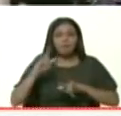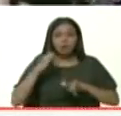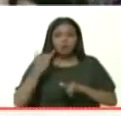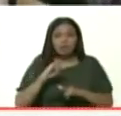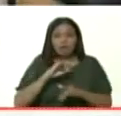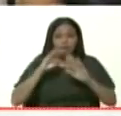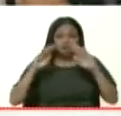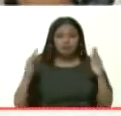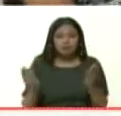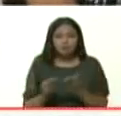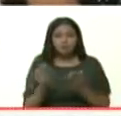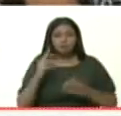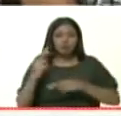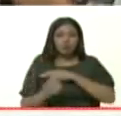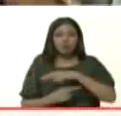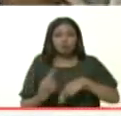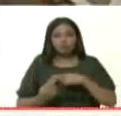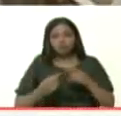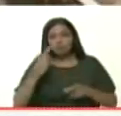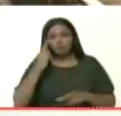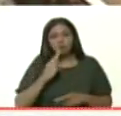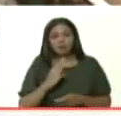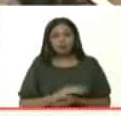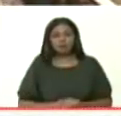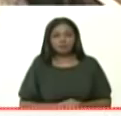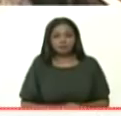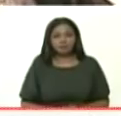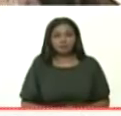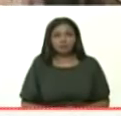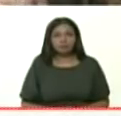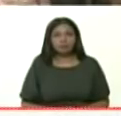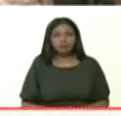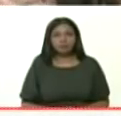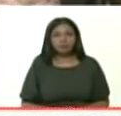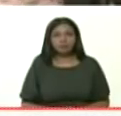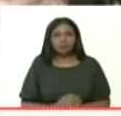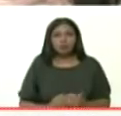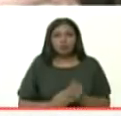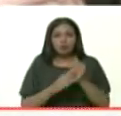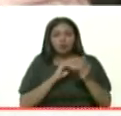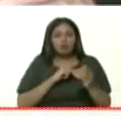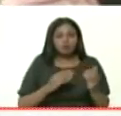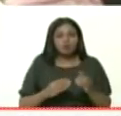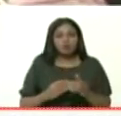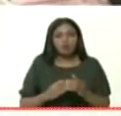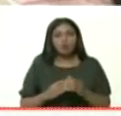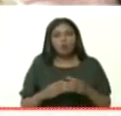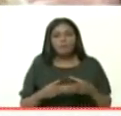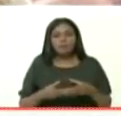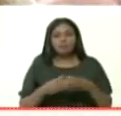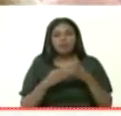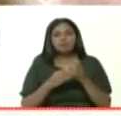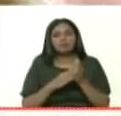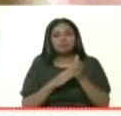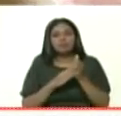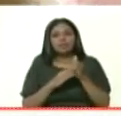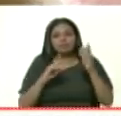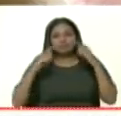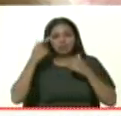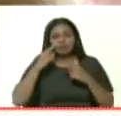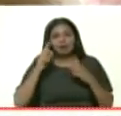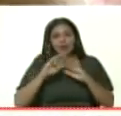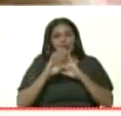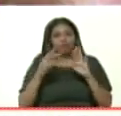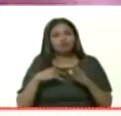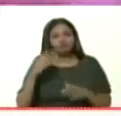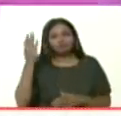en el mundo por la revolución bolivariana, por el legado de nuestro comandante Chávez, y modestamente sé el